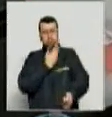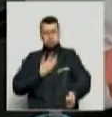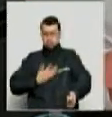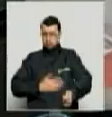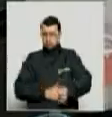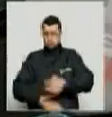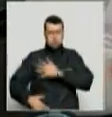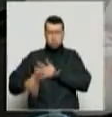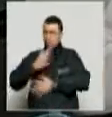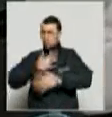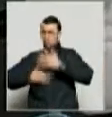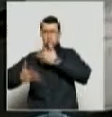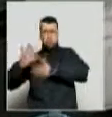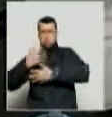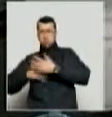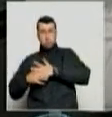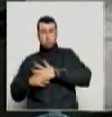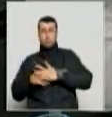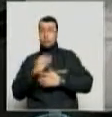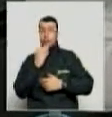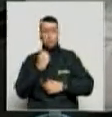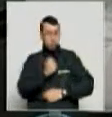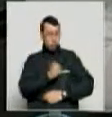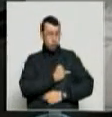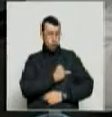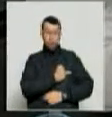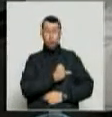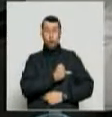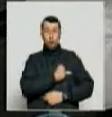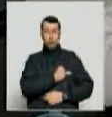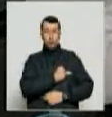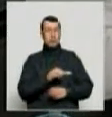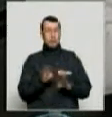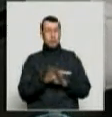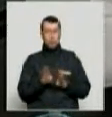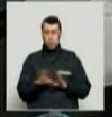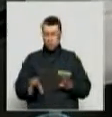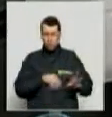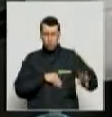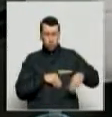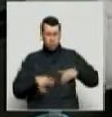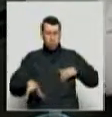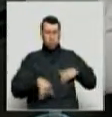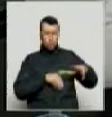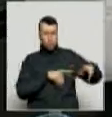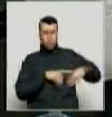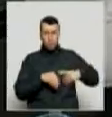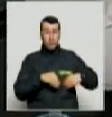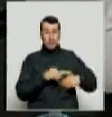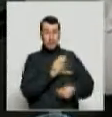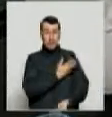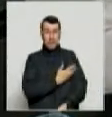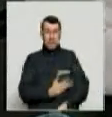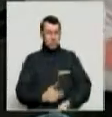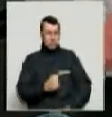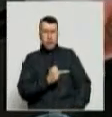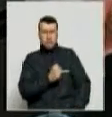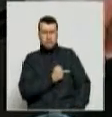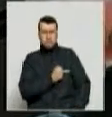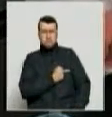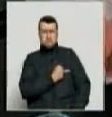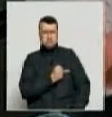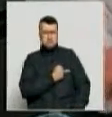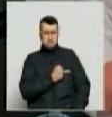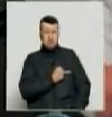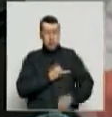Entonces, ¿qué hace el corazón? Esta es una motobomba. Y él tiene que hacer presión duro para